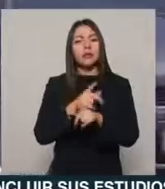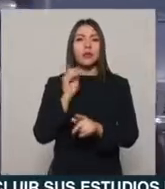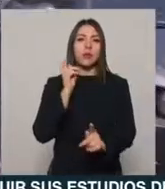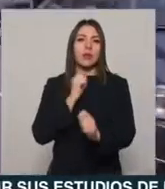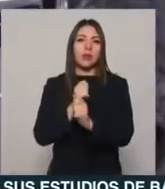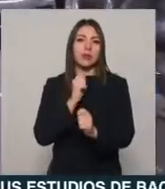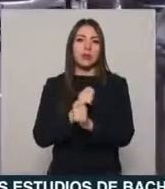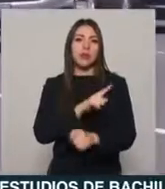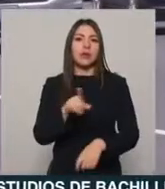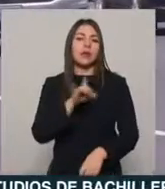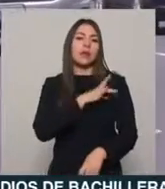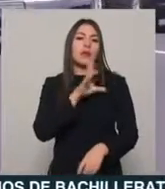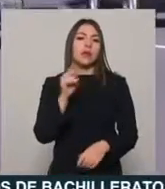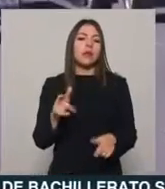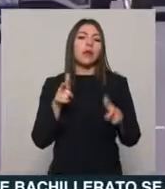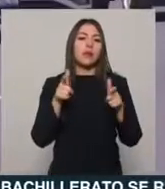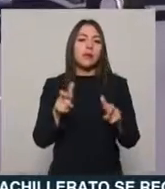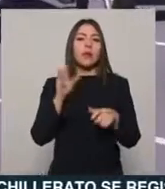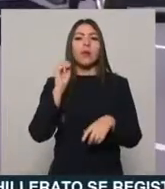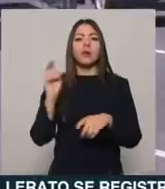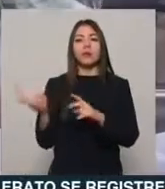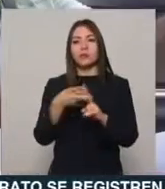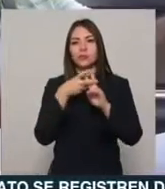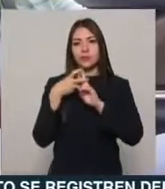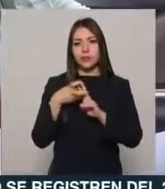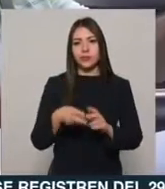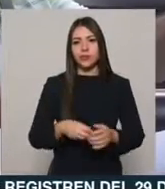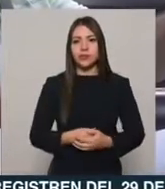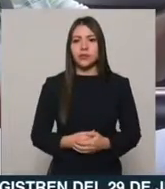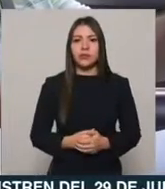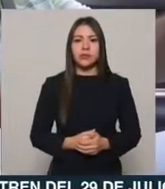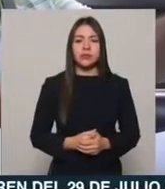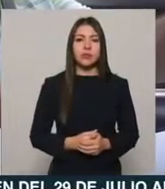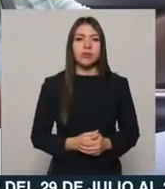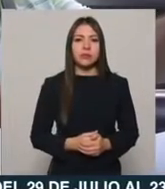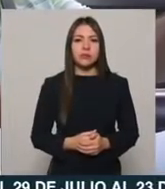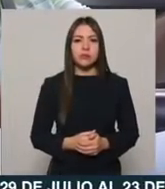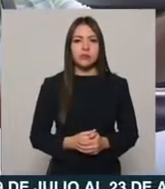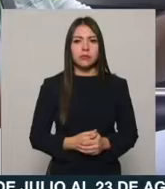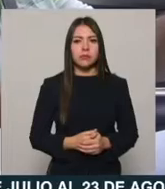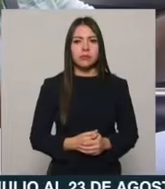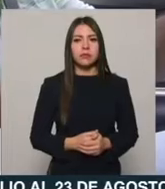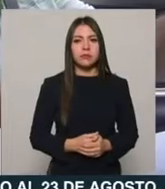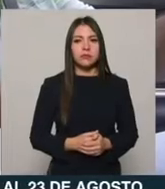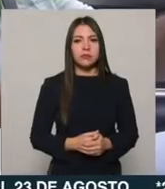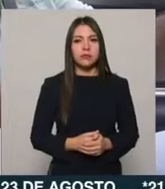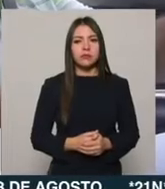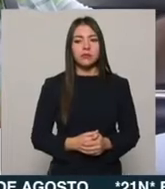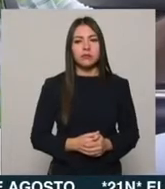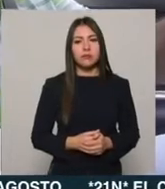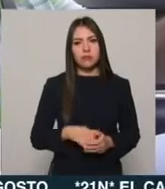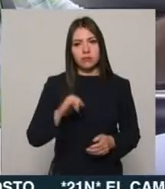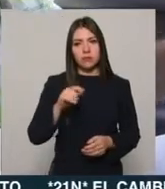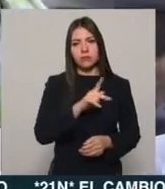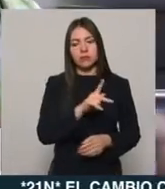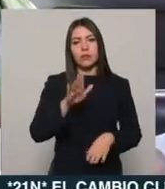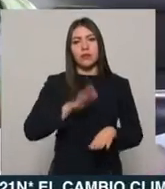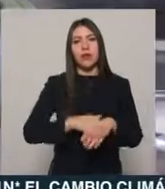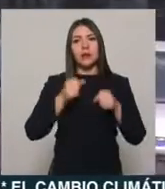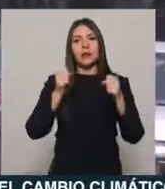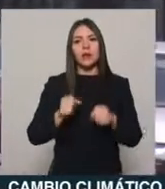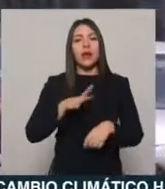sin temor a ser asaltados o hasta secuestrados. Sí, claro, yo creo que todos los usuarios van a tener más seguridad con un taxi que esté